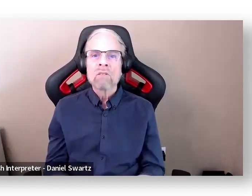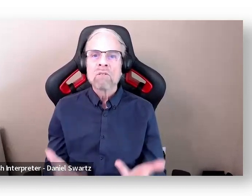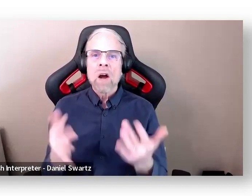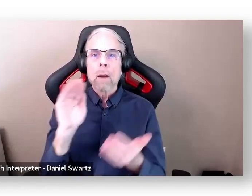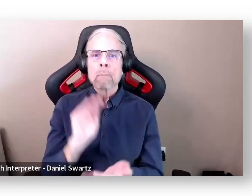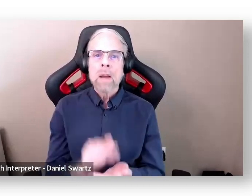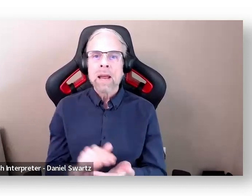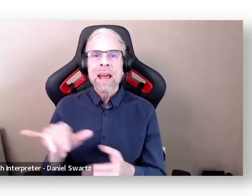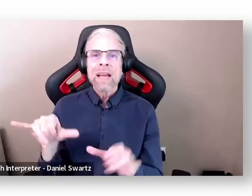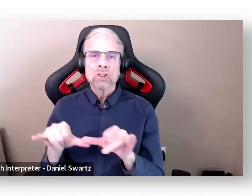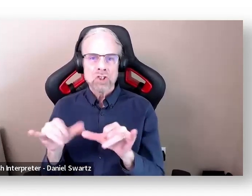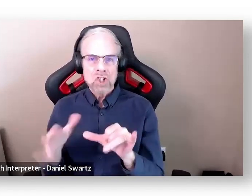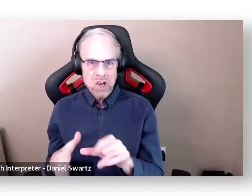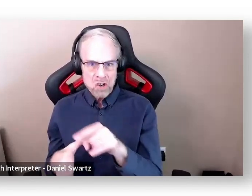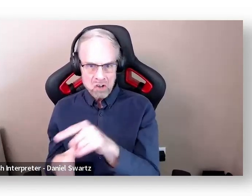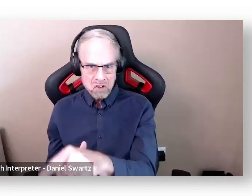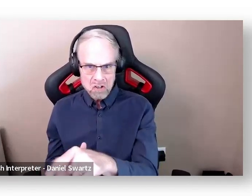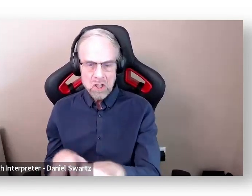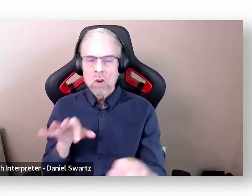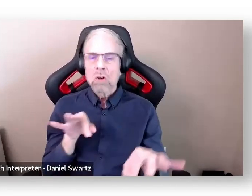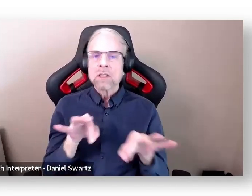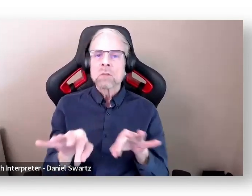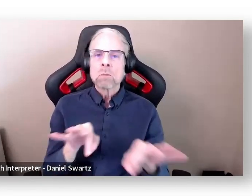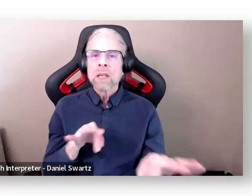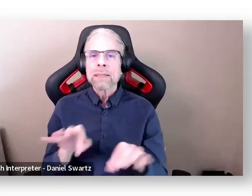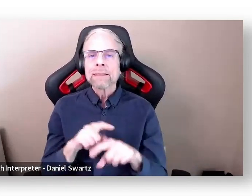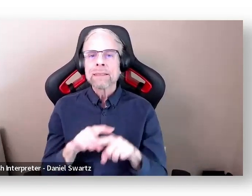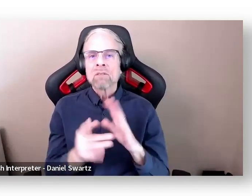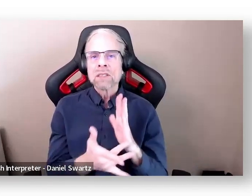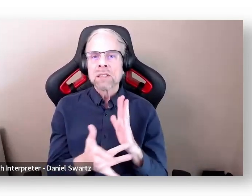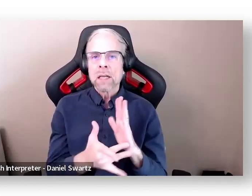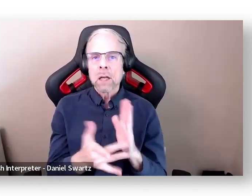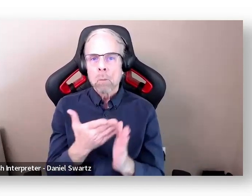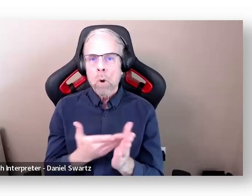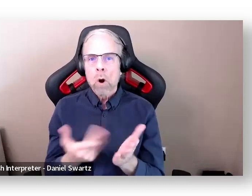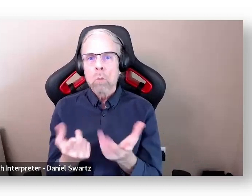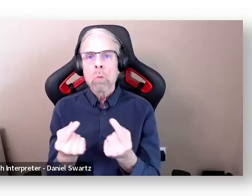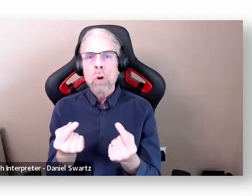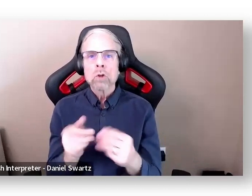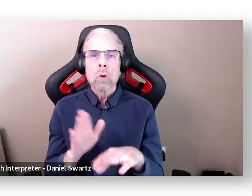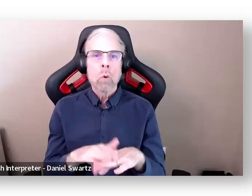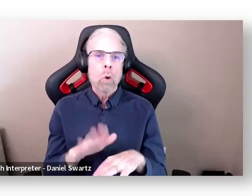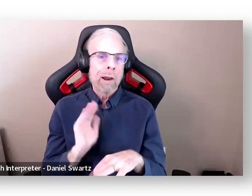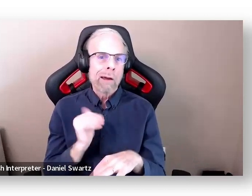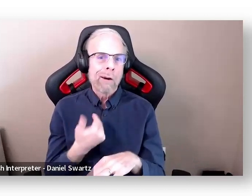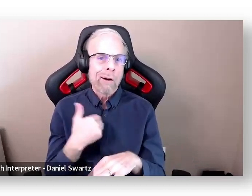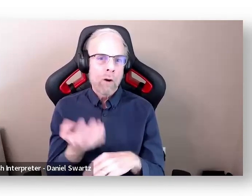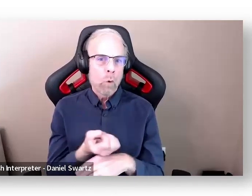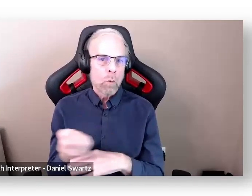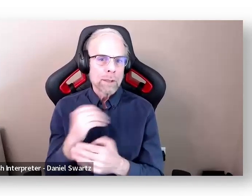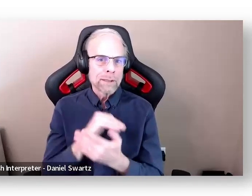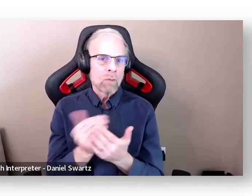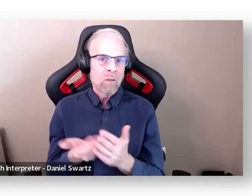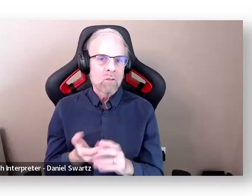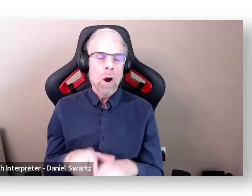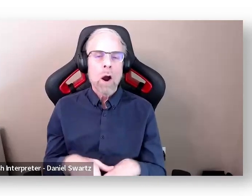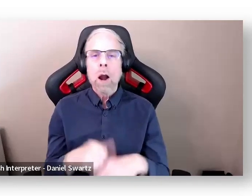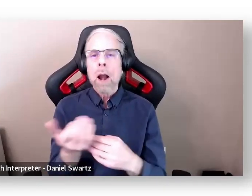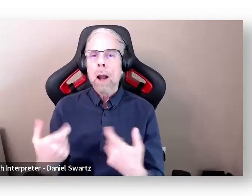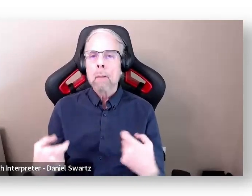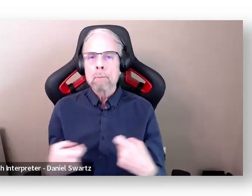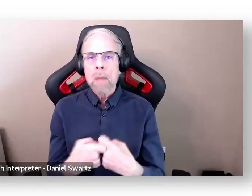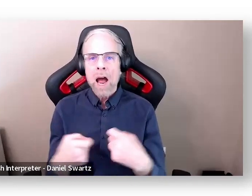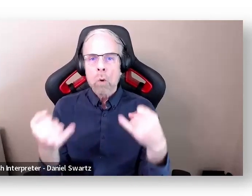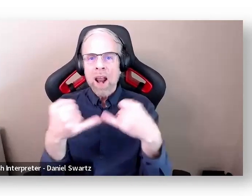Ella es una experta en mitigación de incendios forestales y él les va a explicar lo que le estamos haciendo y lo técnico que